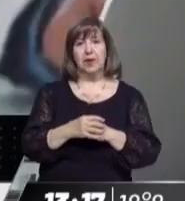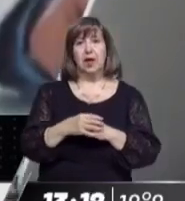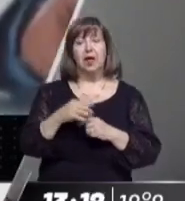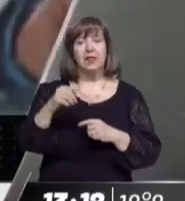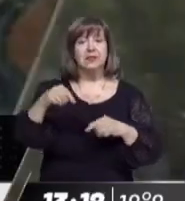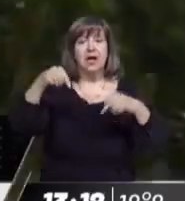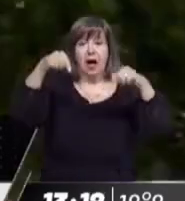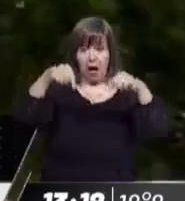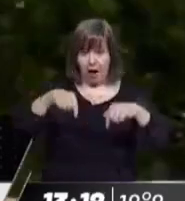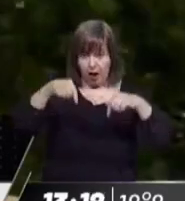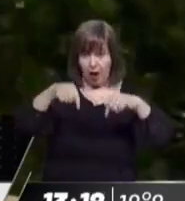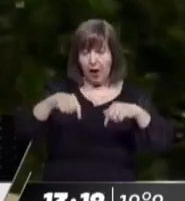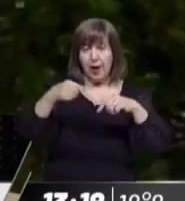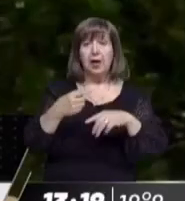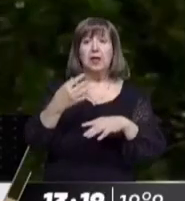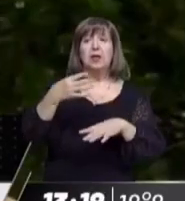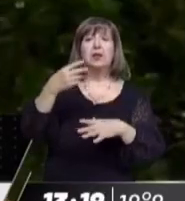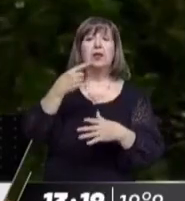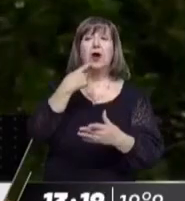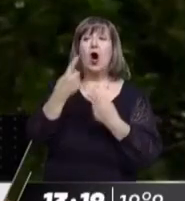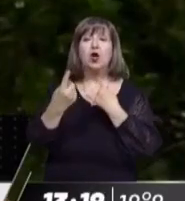Actualmente el valor de la consulta médica